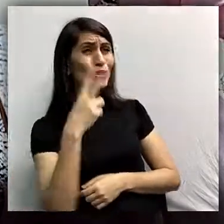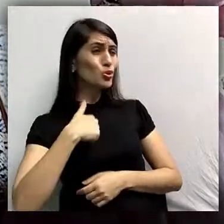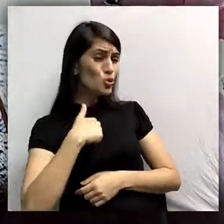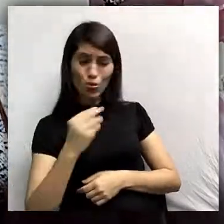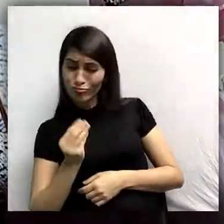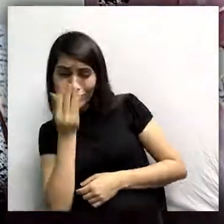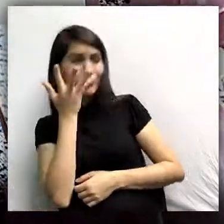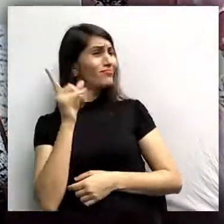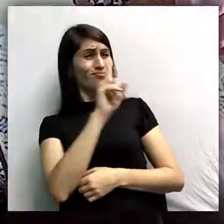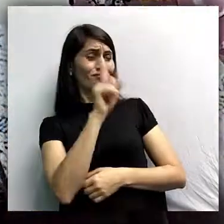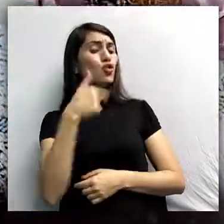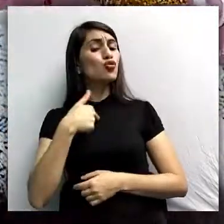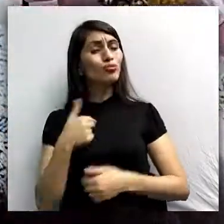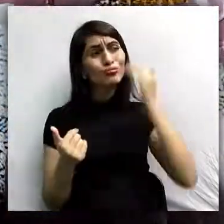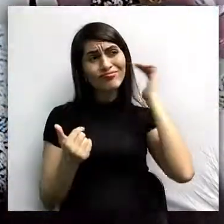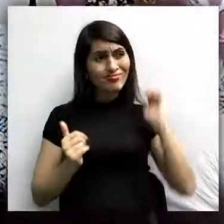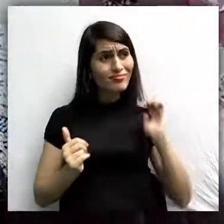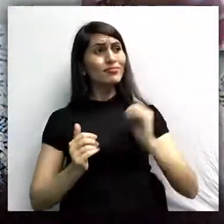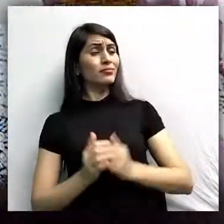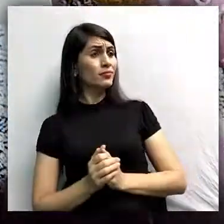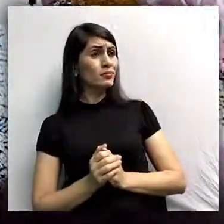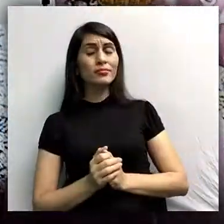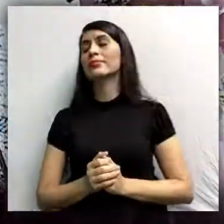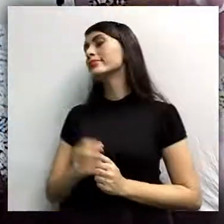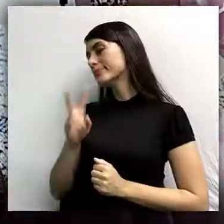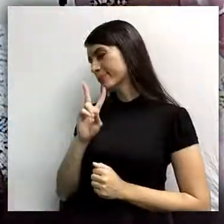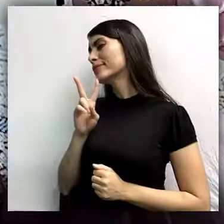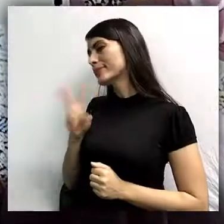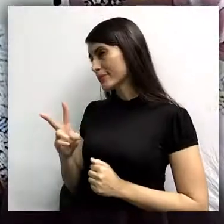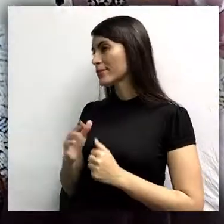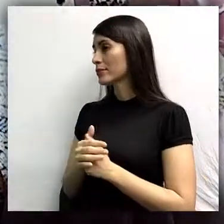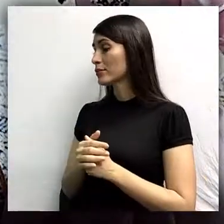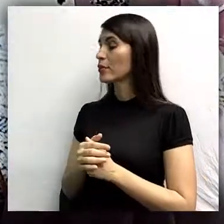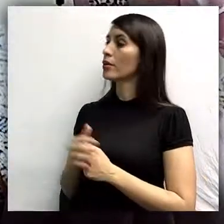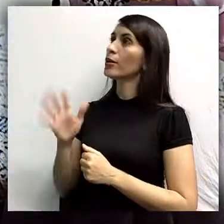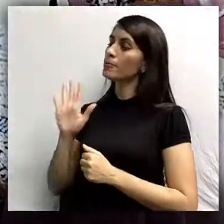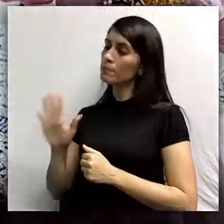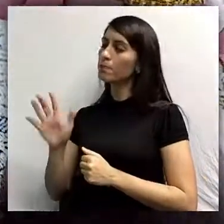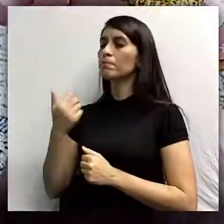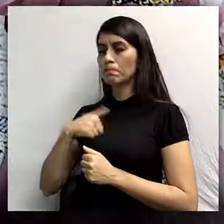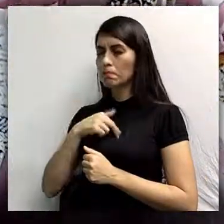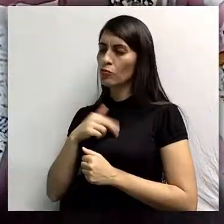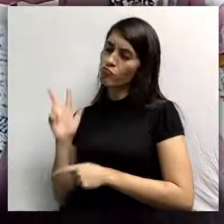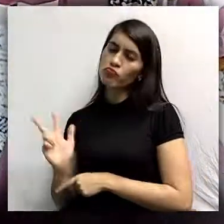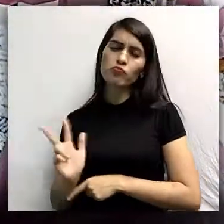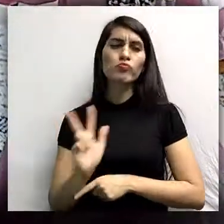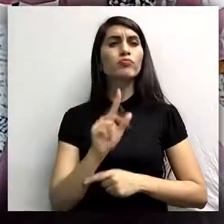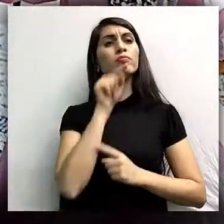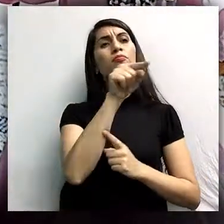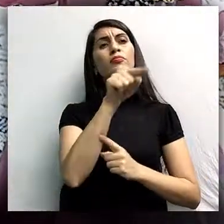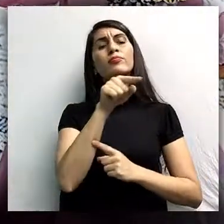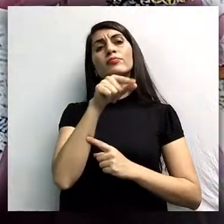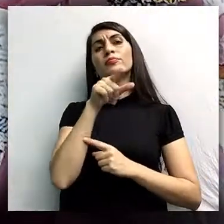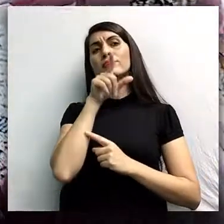papá, yo no soy una flor, soy una niña. Pues, es verdad. Entonces hablemos con el hada padrino.